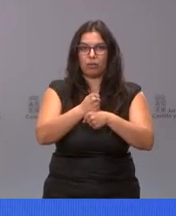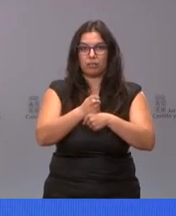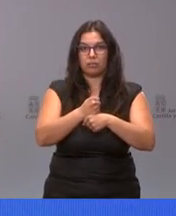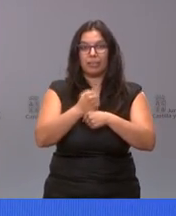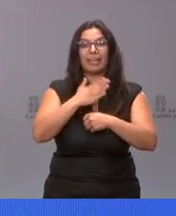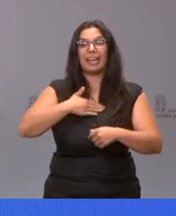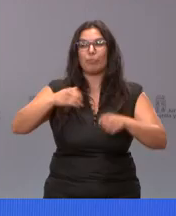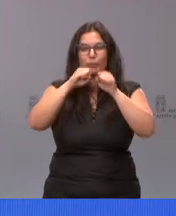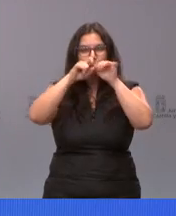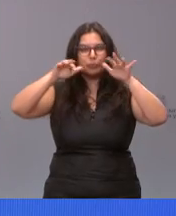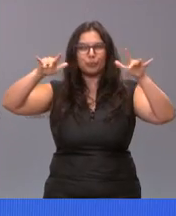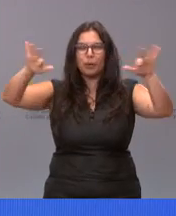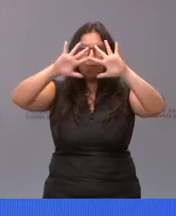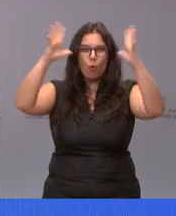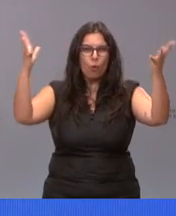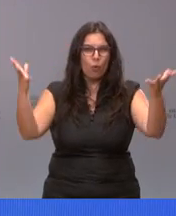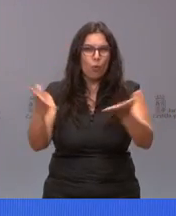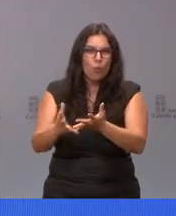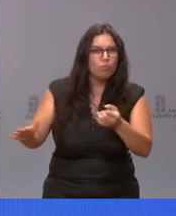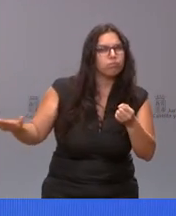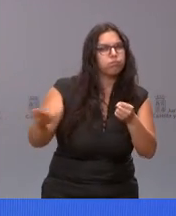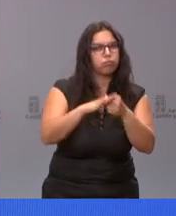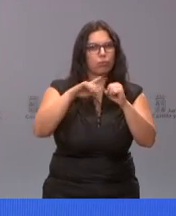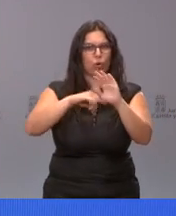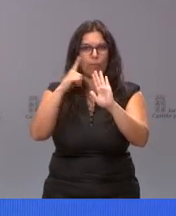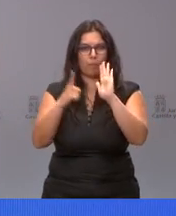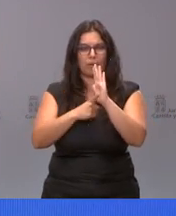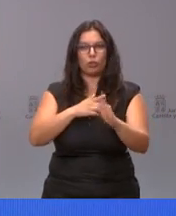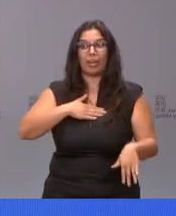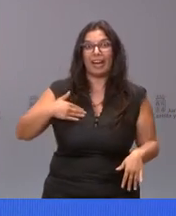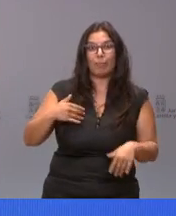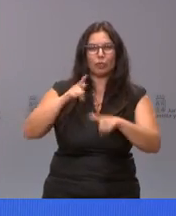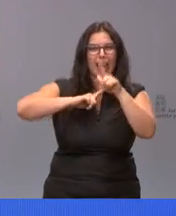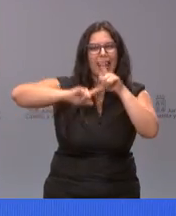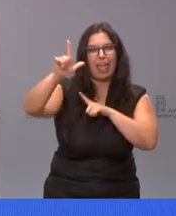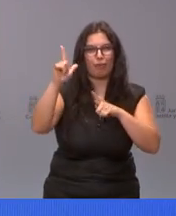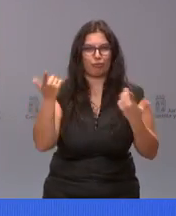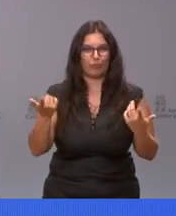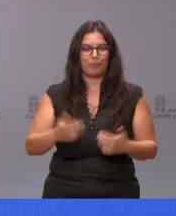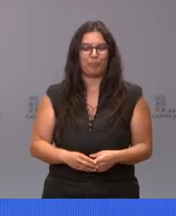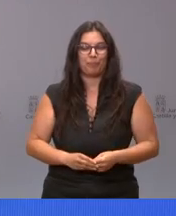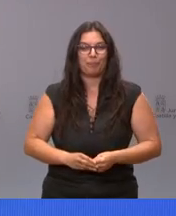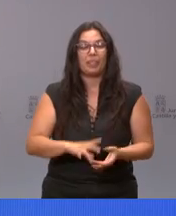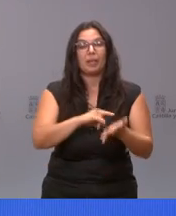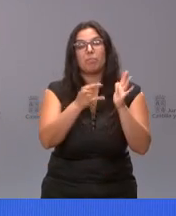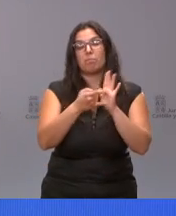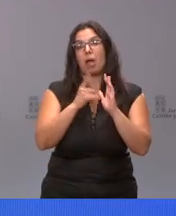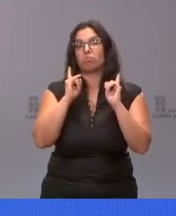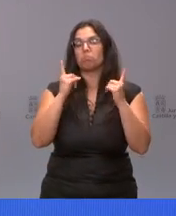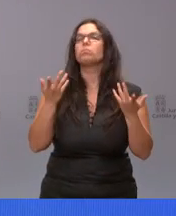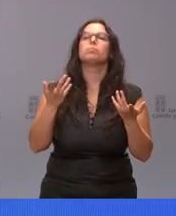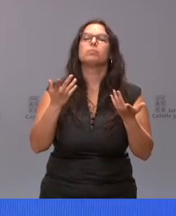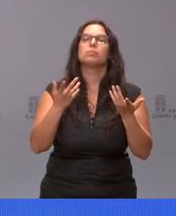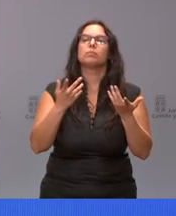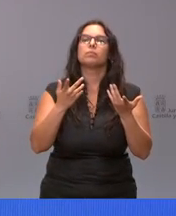los rincones. Queremos, vuelvo a decirlo, llegar más lejos. El plan prevé el desarrollo